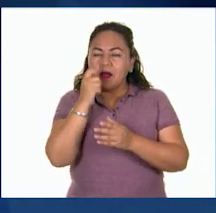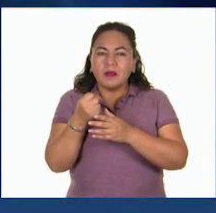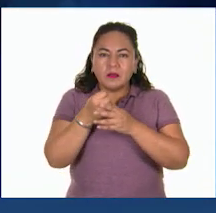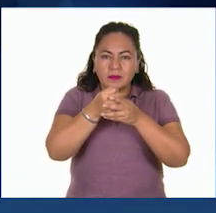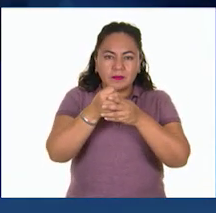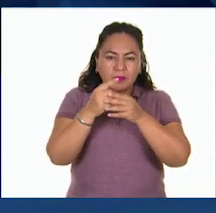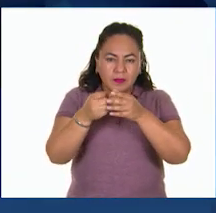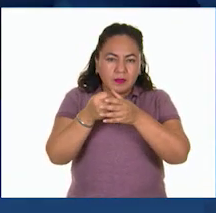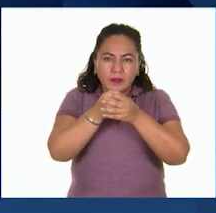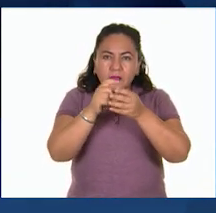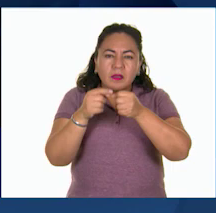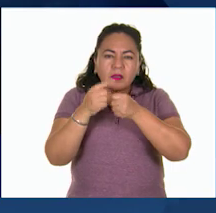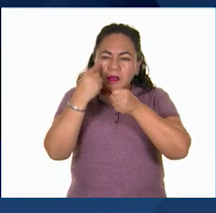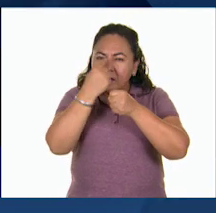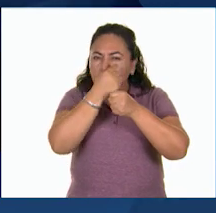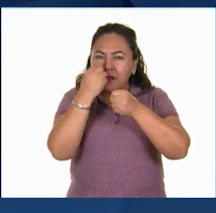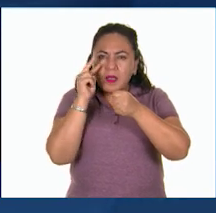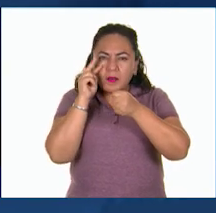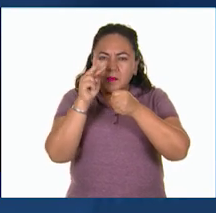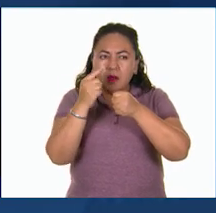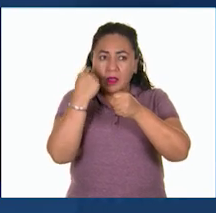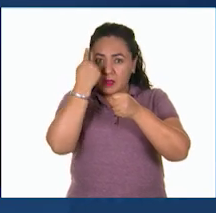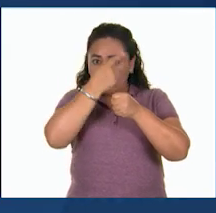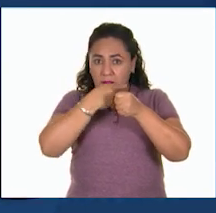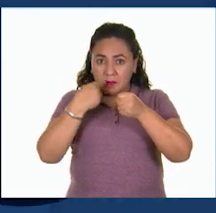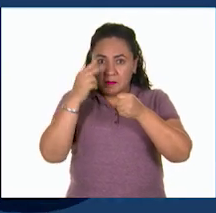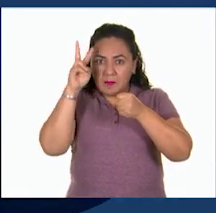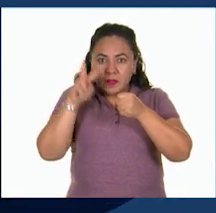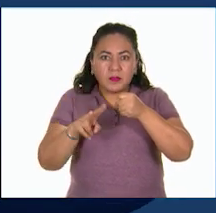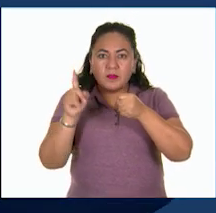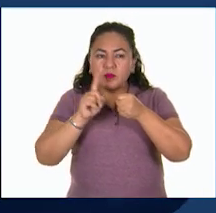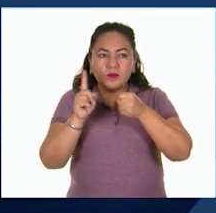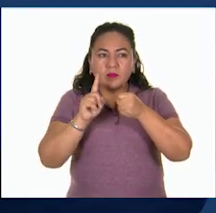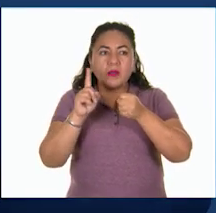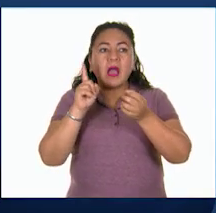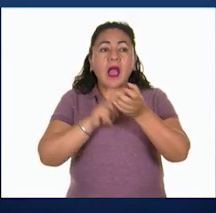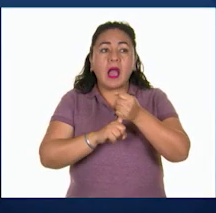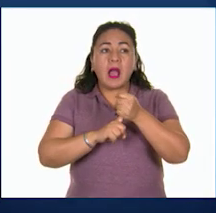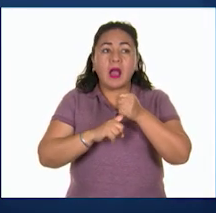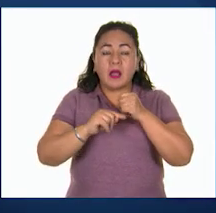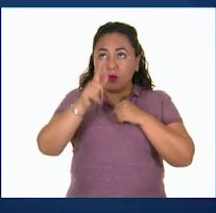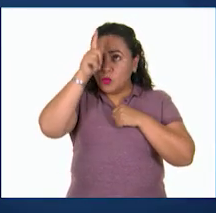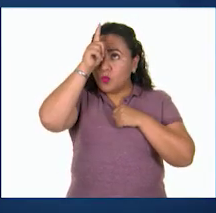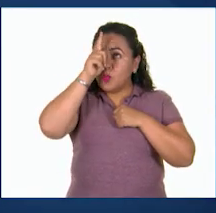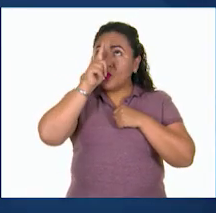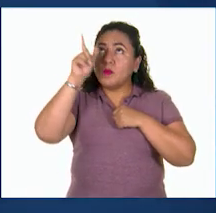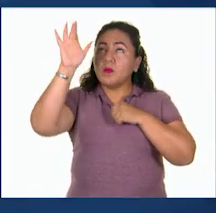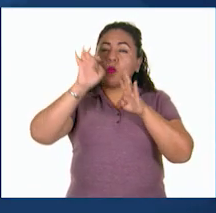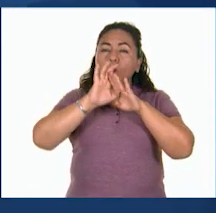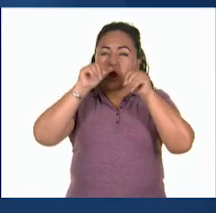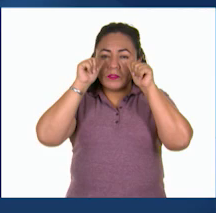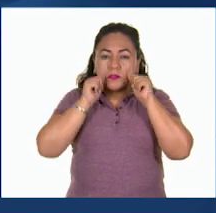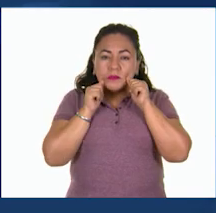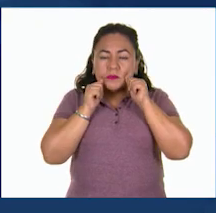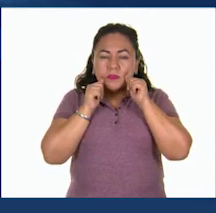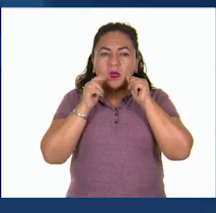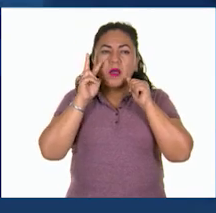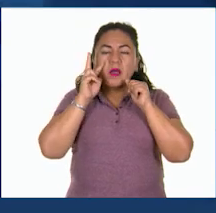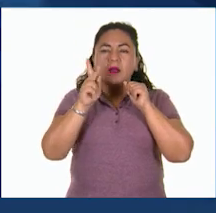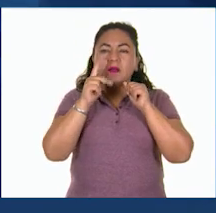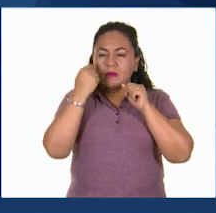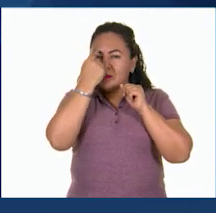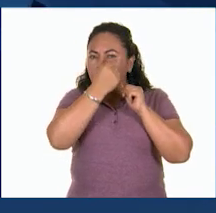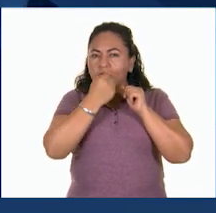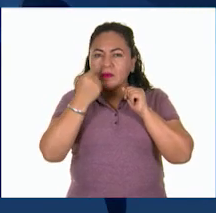ojos. Entonces se verá que eso no es una cara y que la luna, enceguecida de simultaneidad, corre por un fondo de